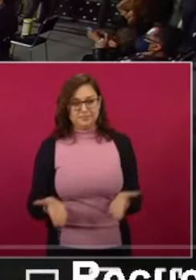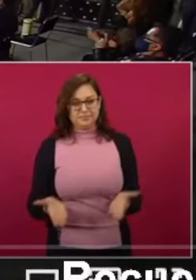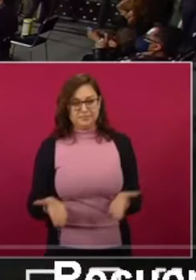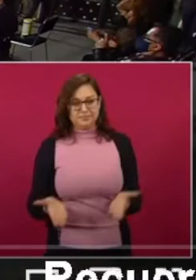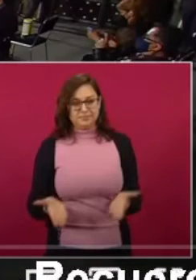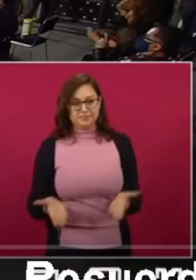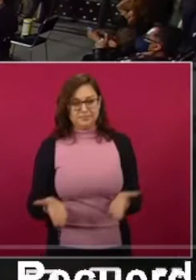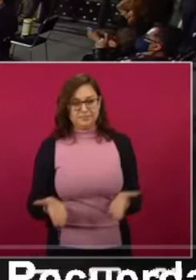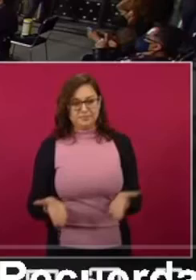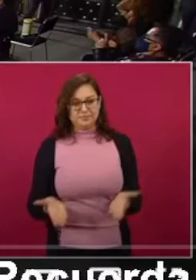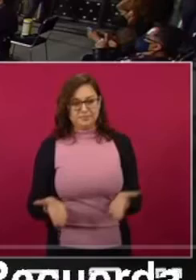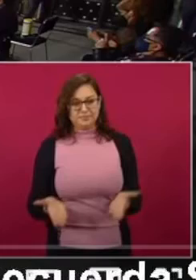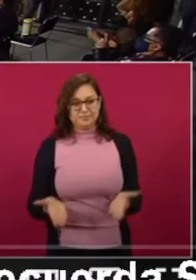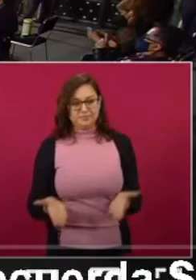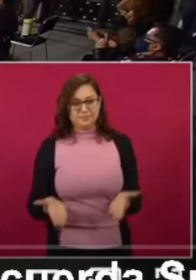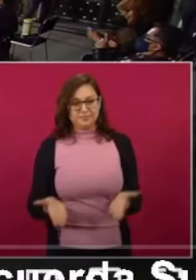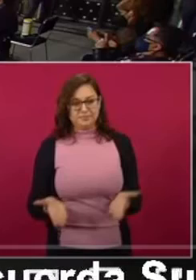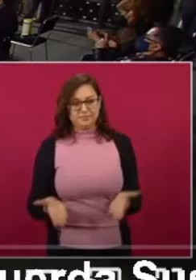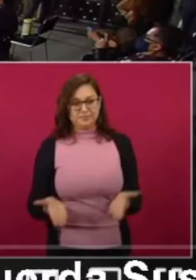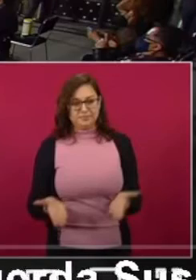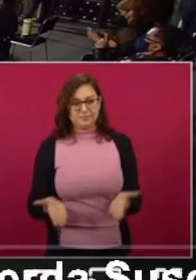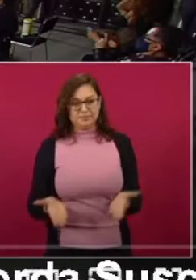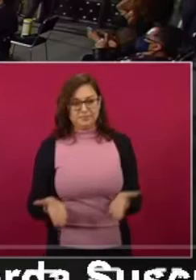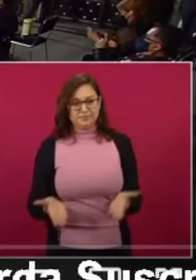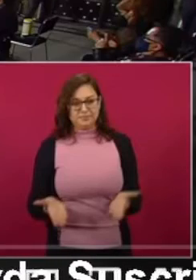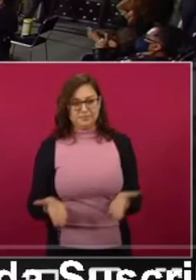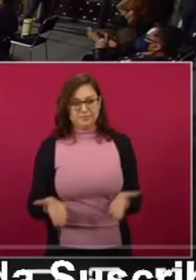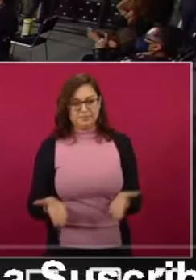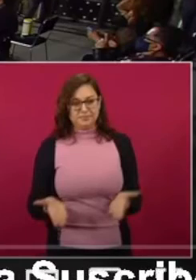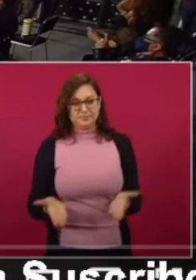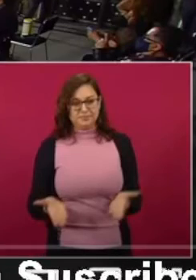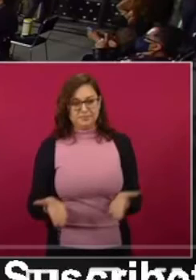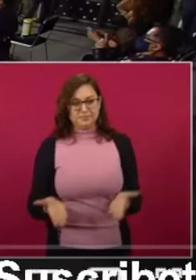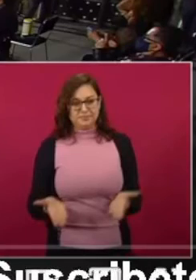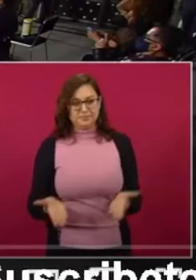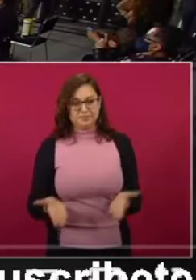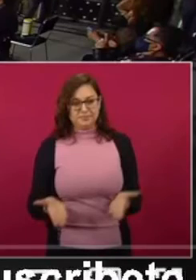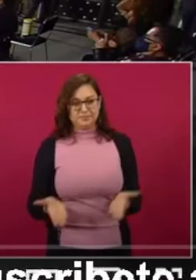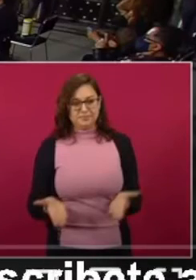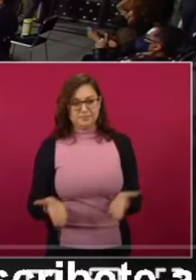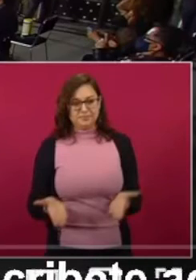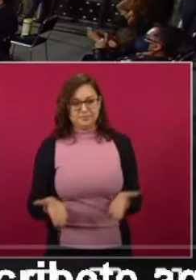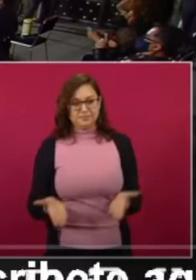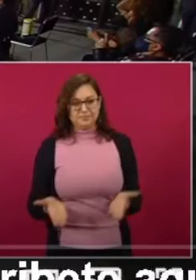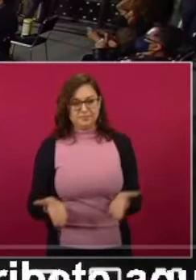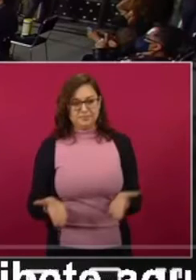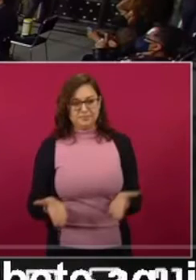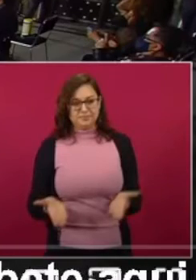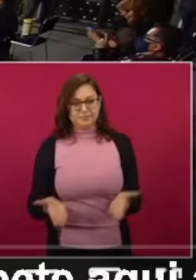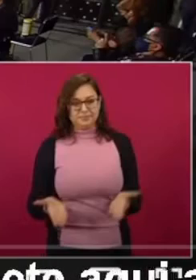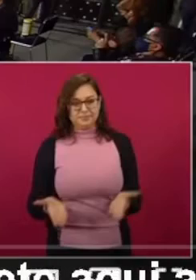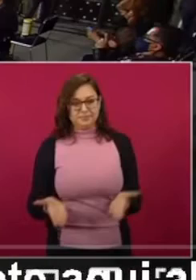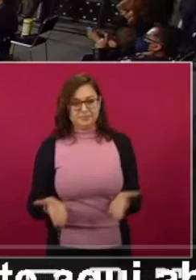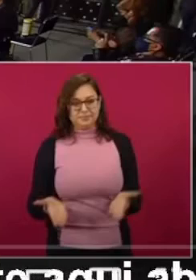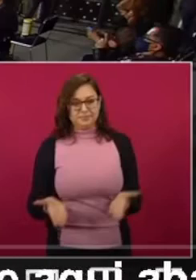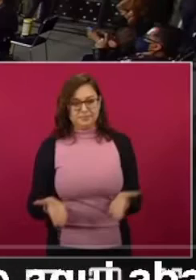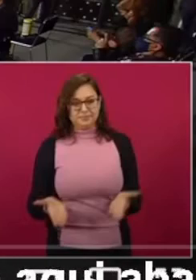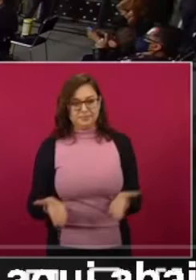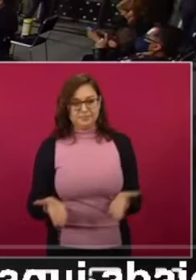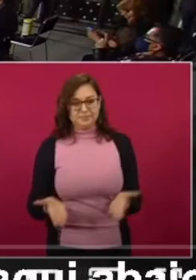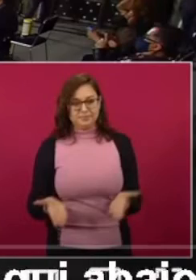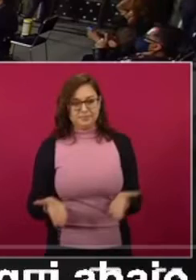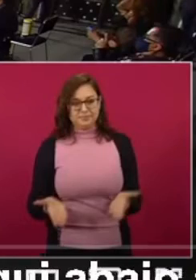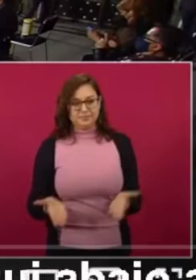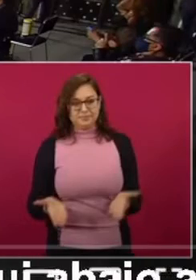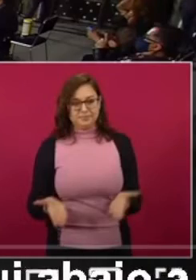tenemos que ponernos las pilas porque él lópez obrador no nos va a durar es muy